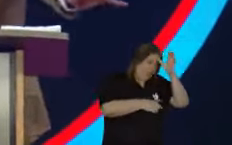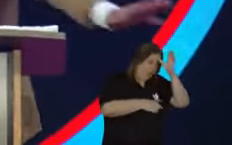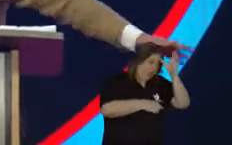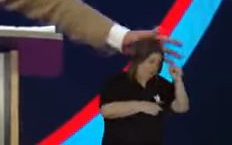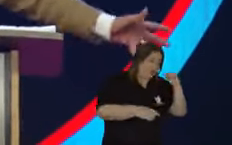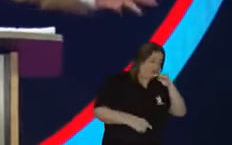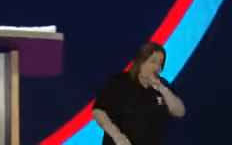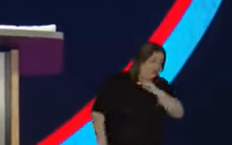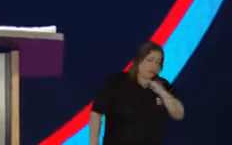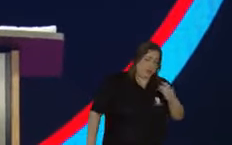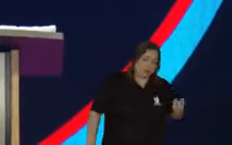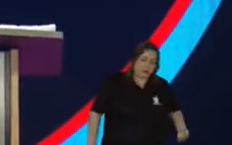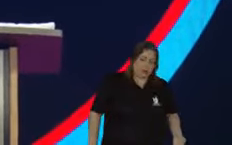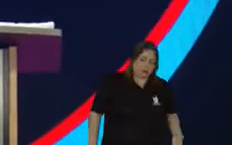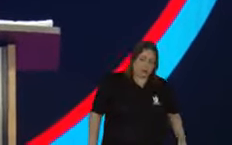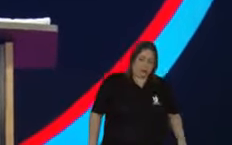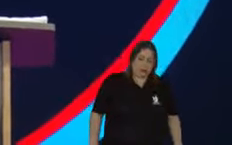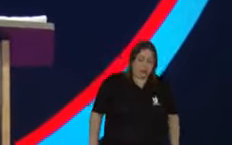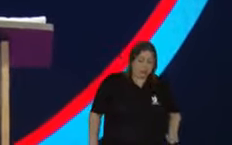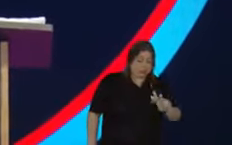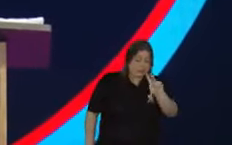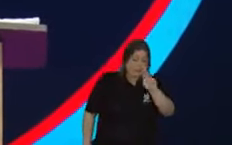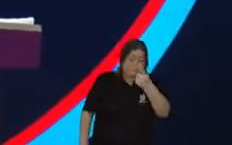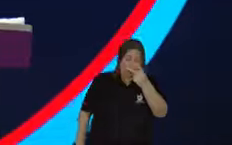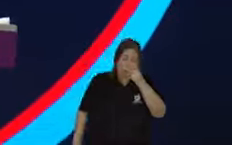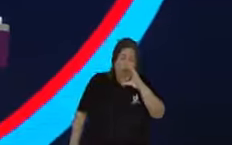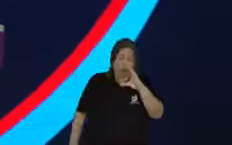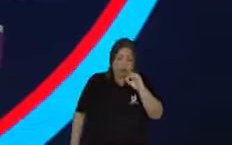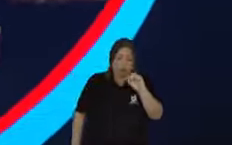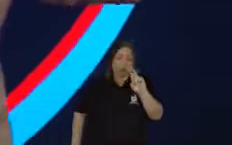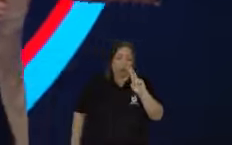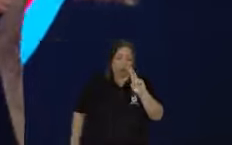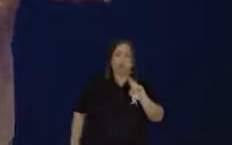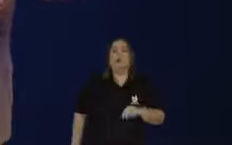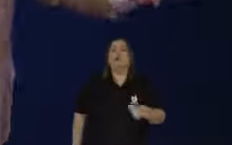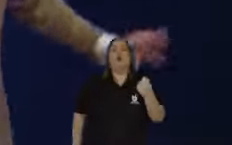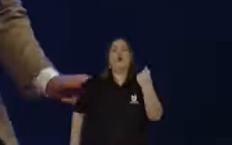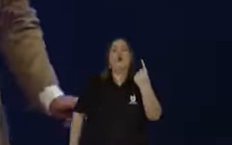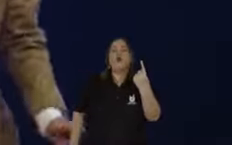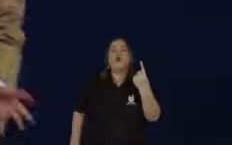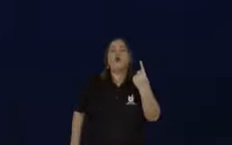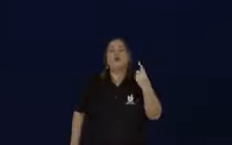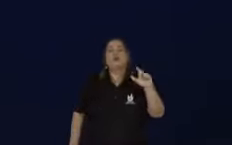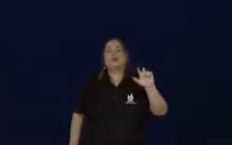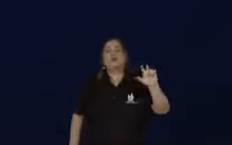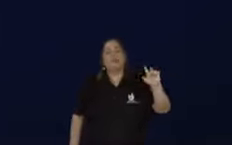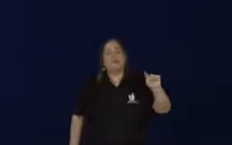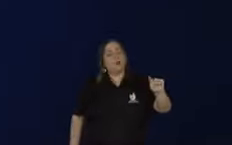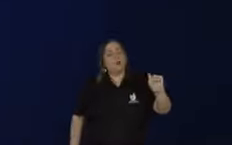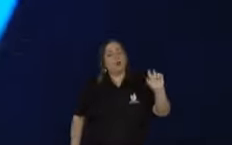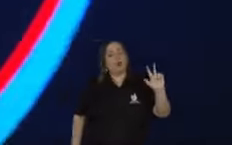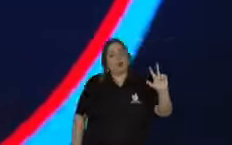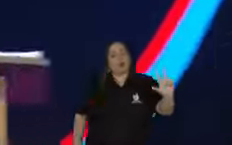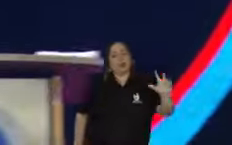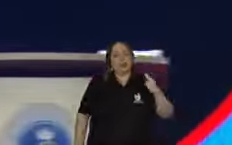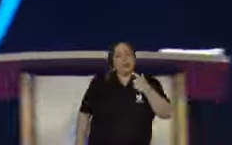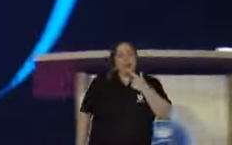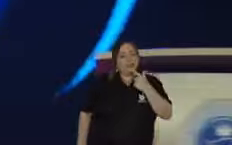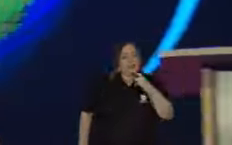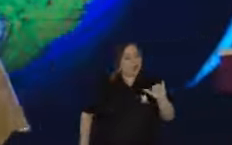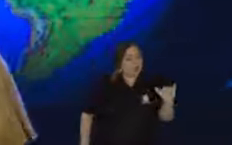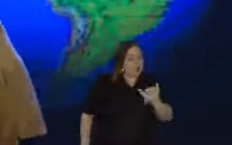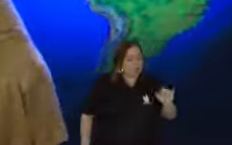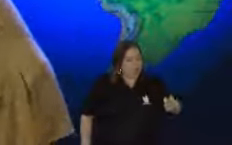allí, como dice en 2 Corintios 11:3, ahí en 2 Corintios 11:3, describe así como la